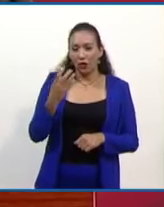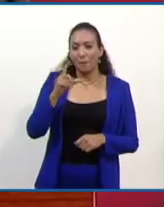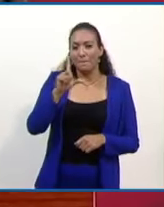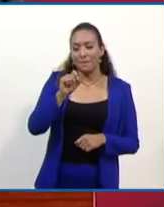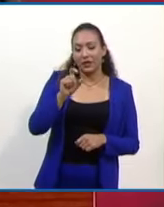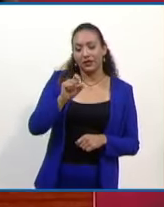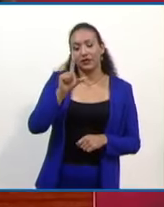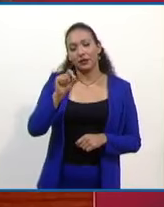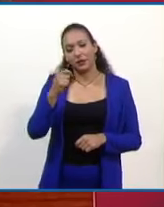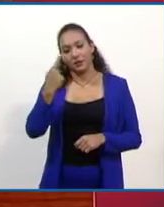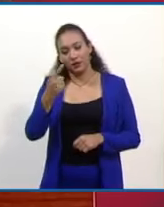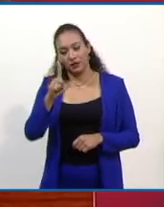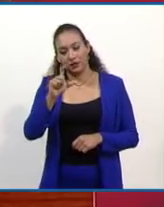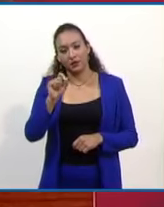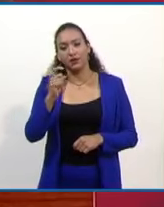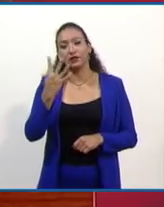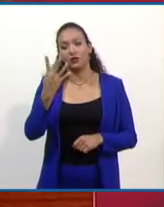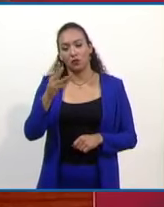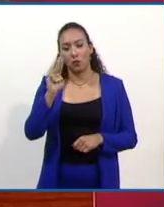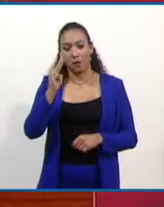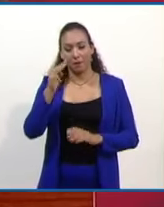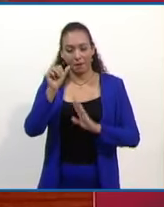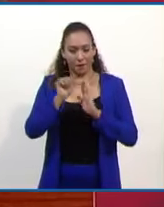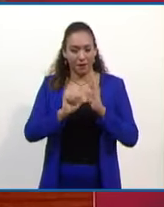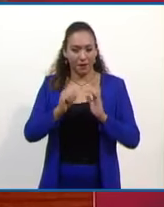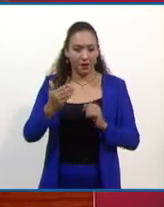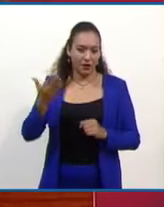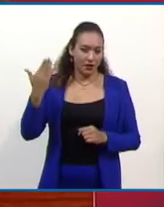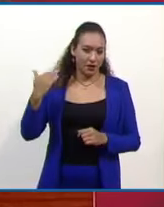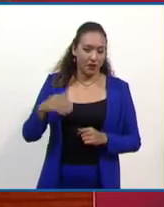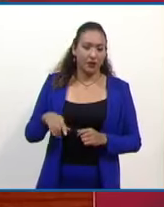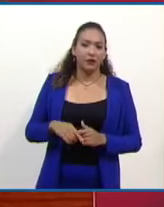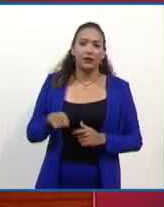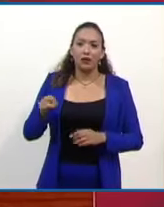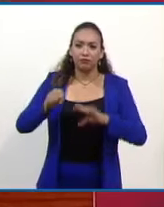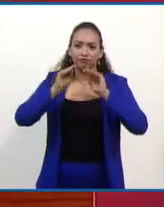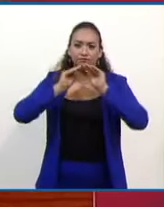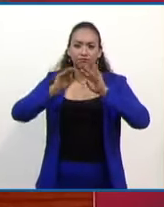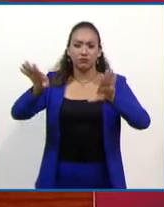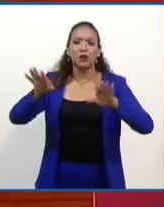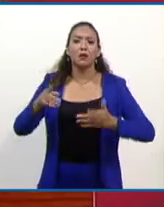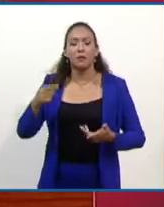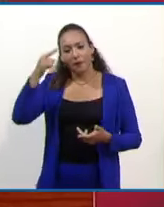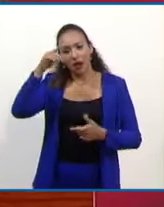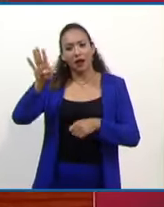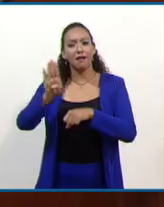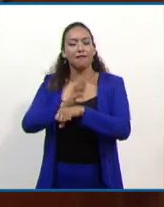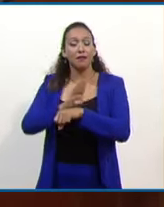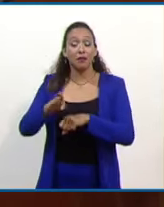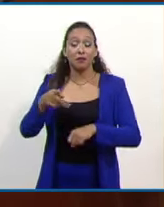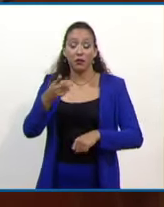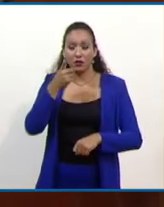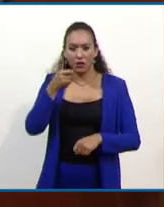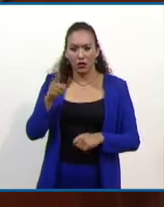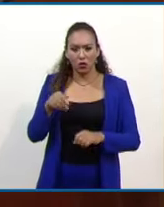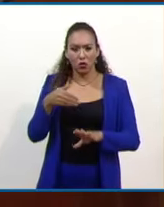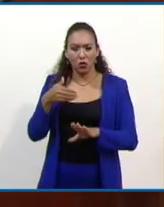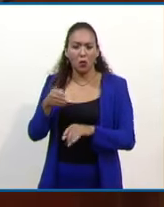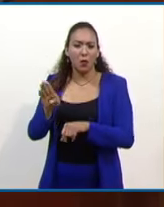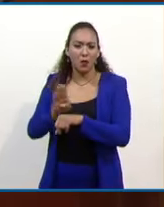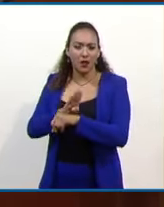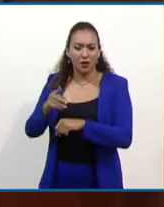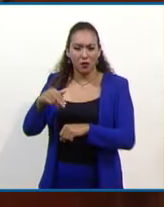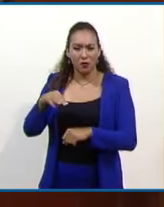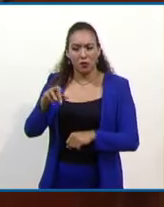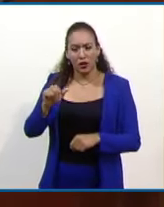20, 21 y 24 de mayo pasados. Sin embargo, determinó que no hubo un beneficio indebido para Morena y para la